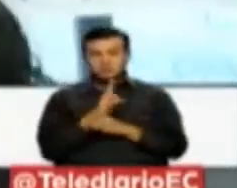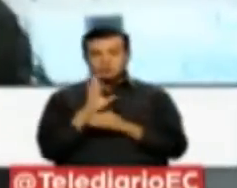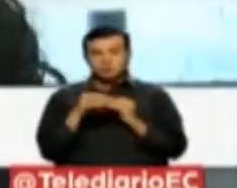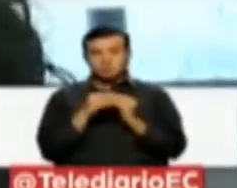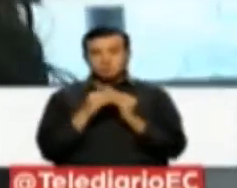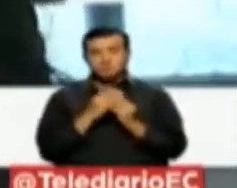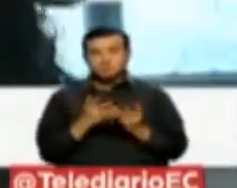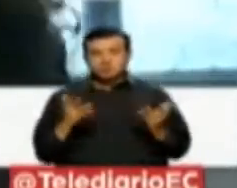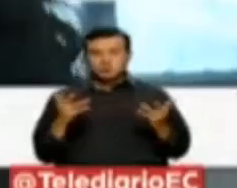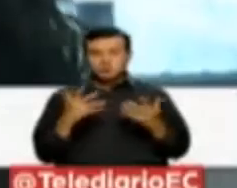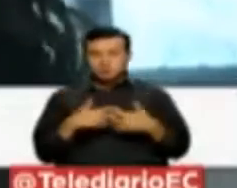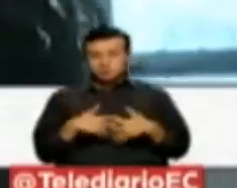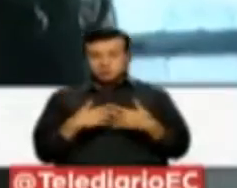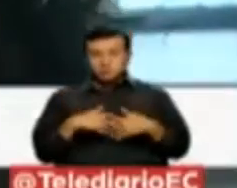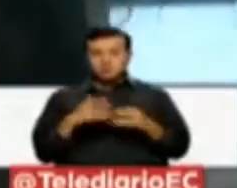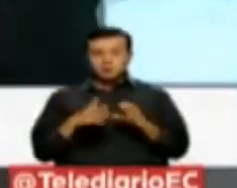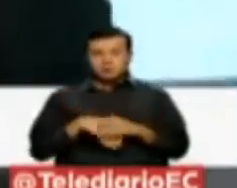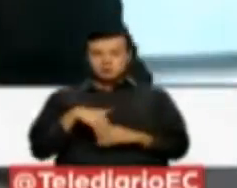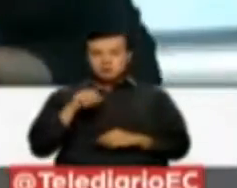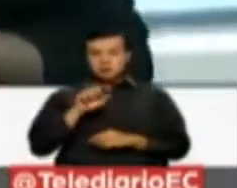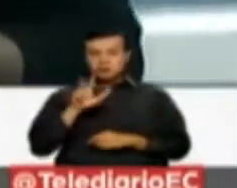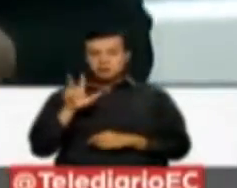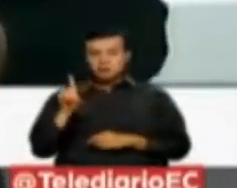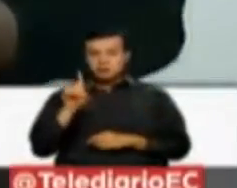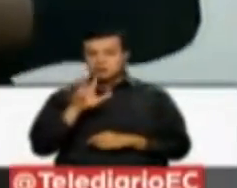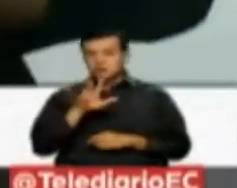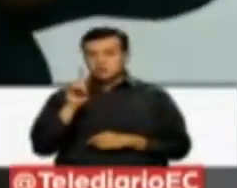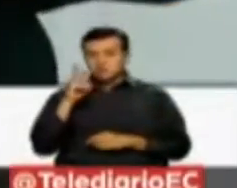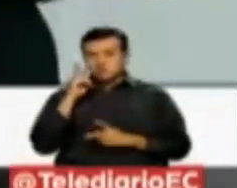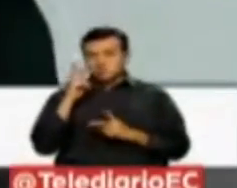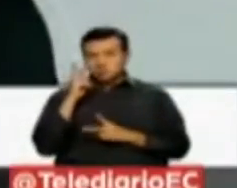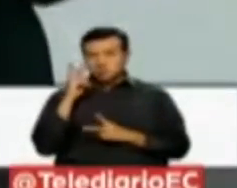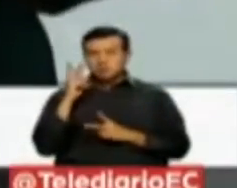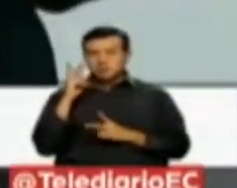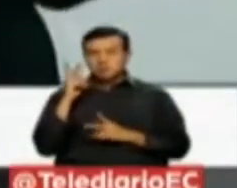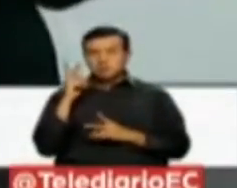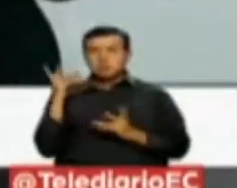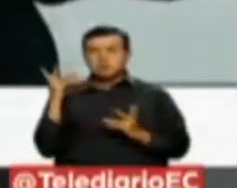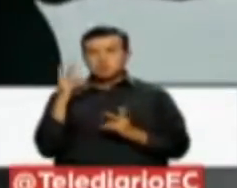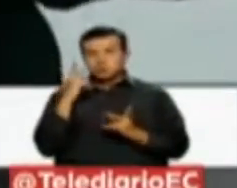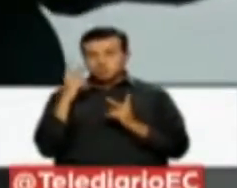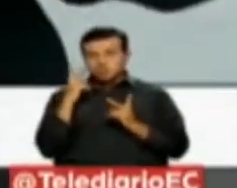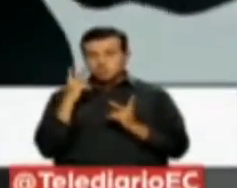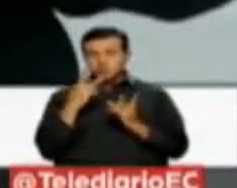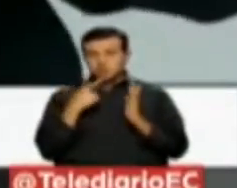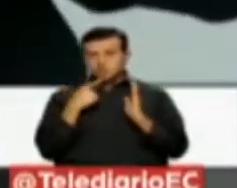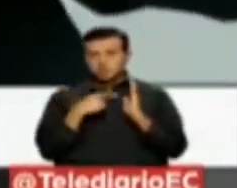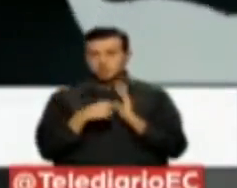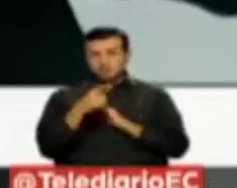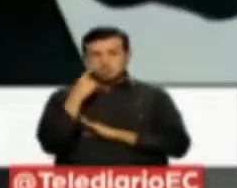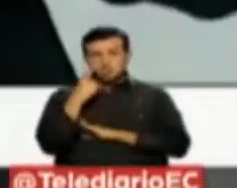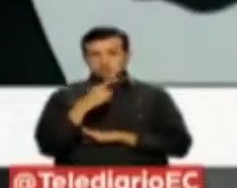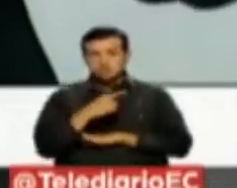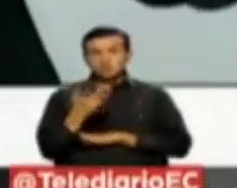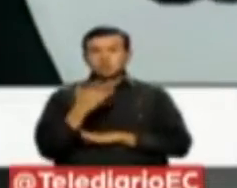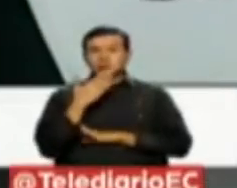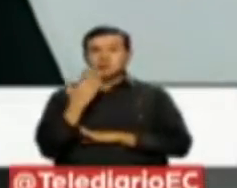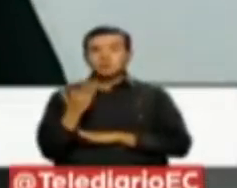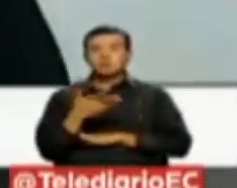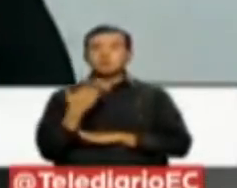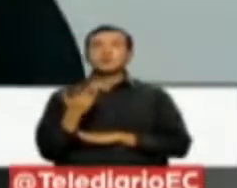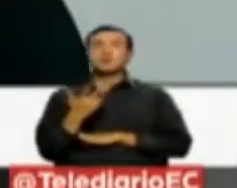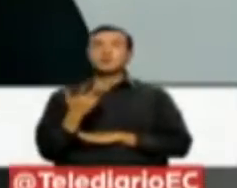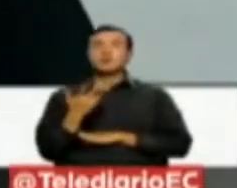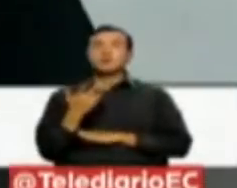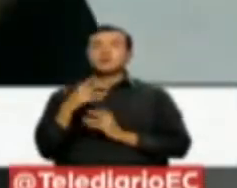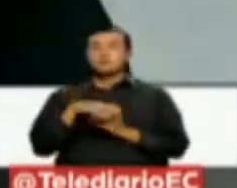que es las máquinas, las impresiones 3D y también el corte láser para generar prototipos. Como podemos ver, esto de aquí es